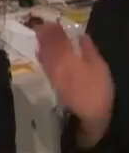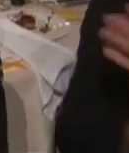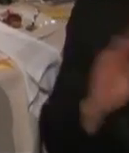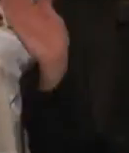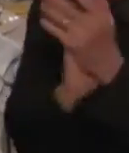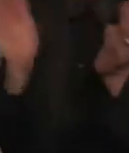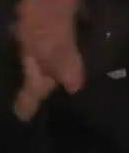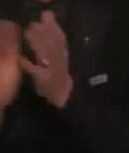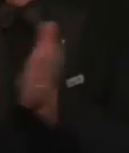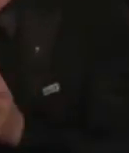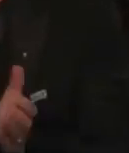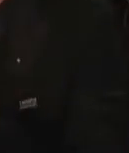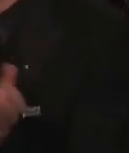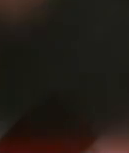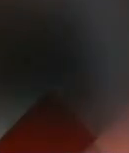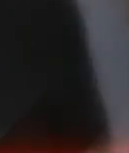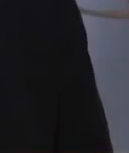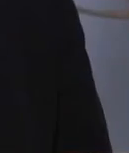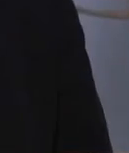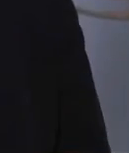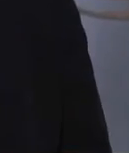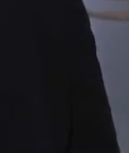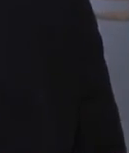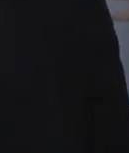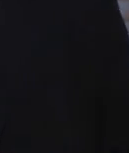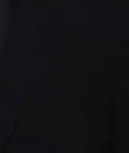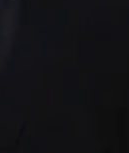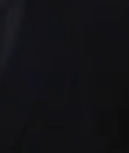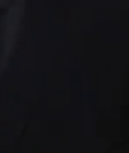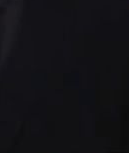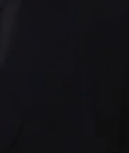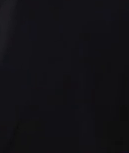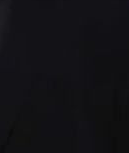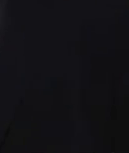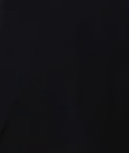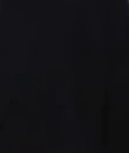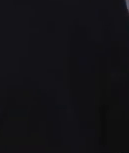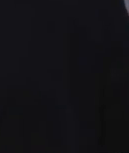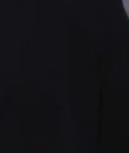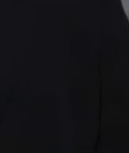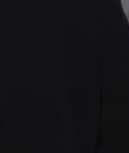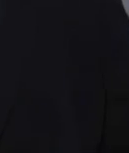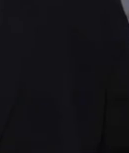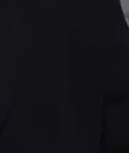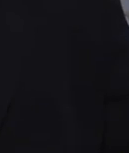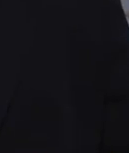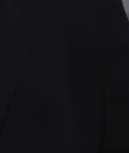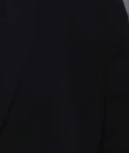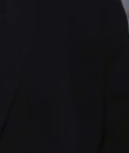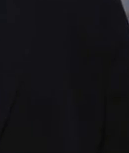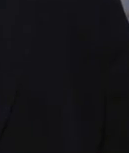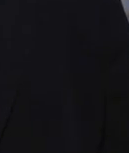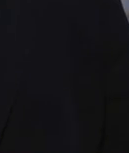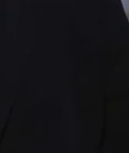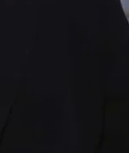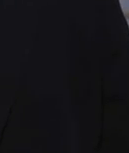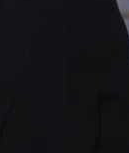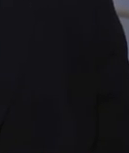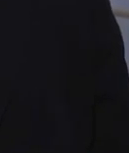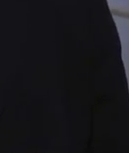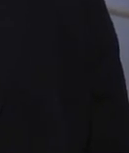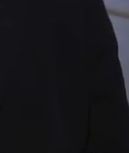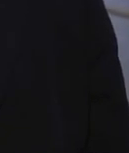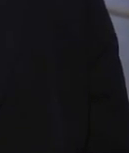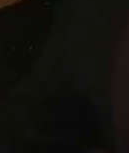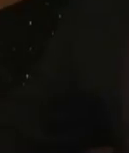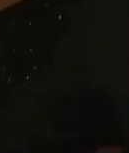historias de monstruos le ha salvado la vida. Desde niño he sido fiel a los monstruos, me han salvado, me han absuelto,